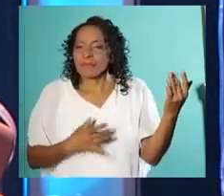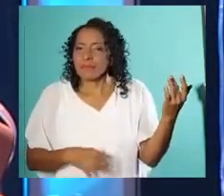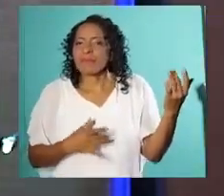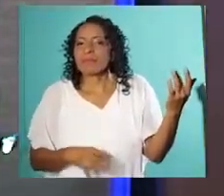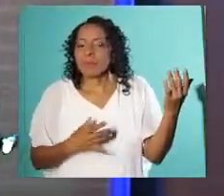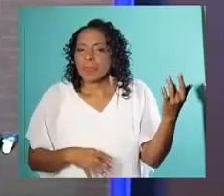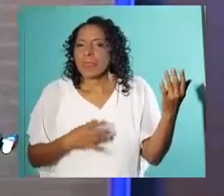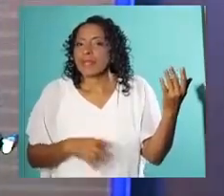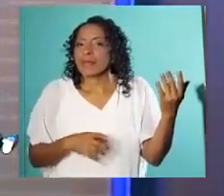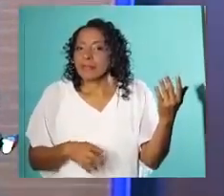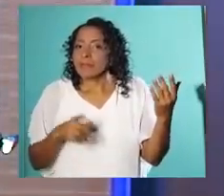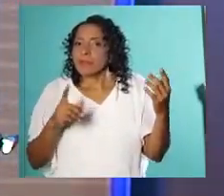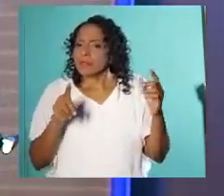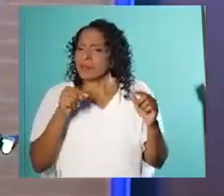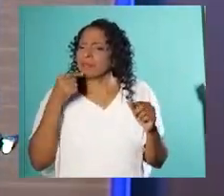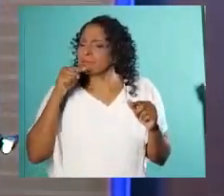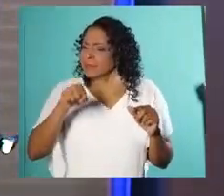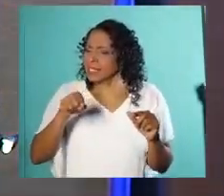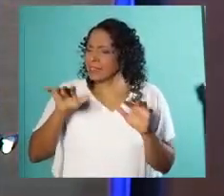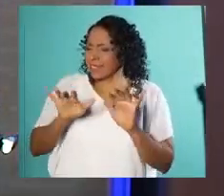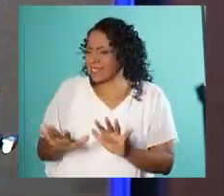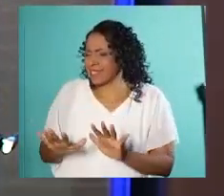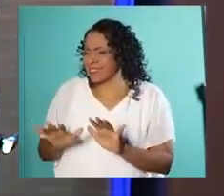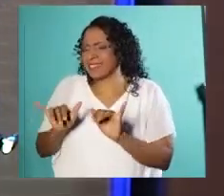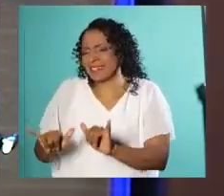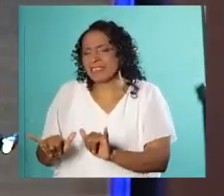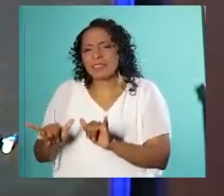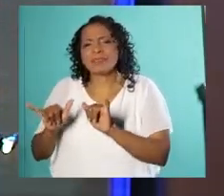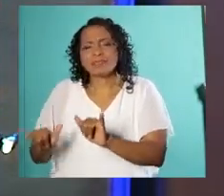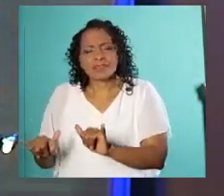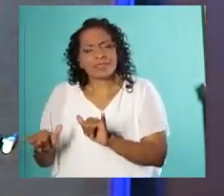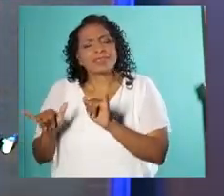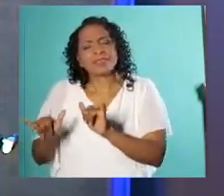Ya dejemos esto hasta aquí.